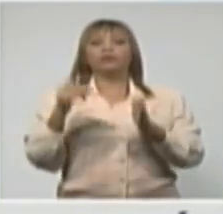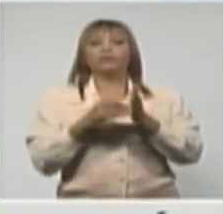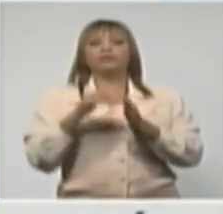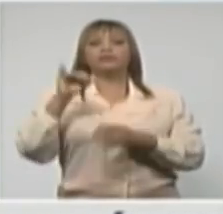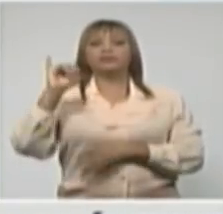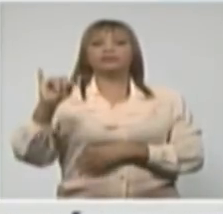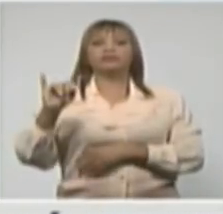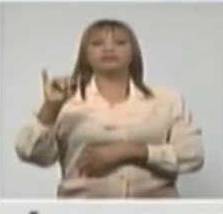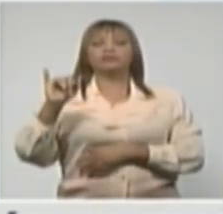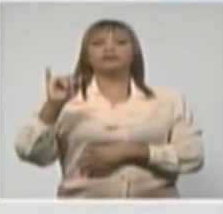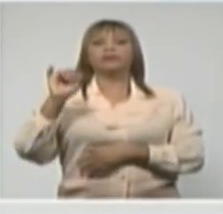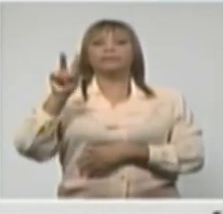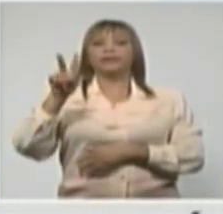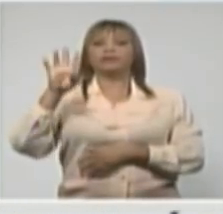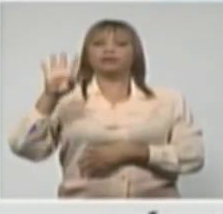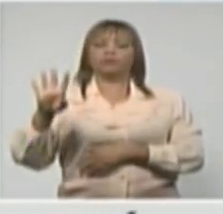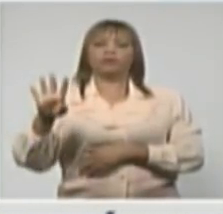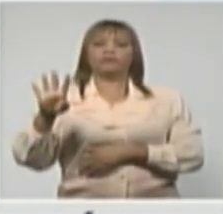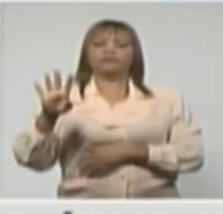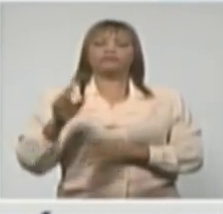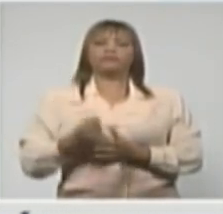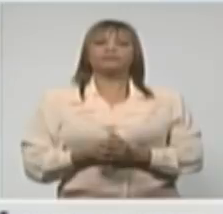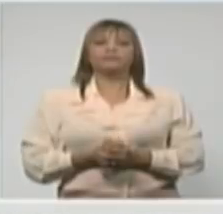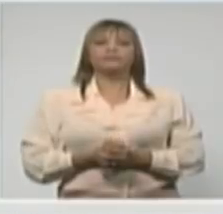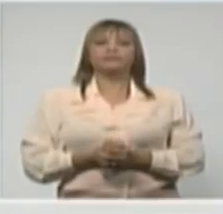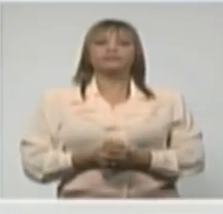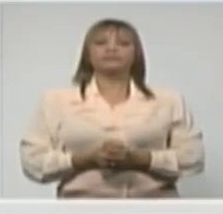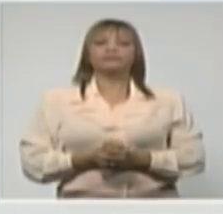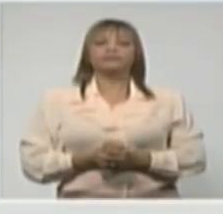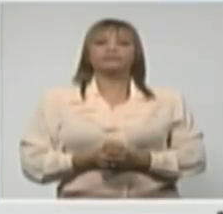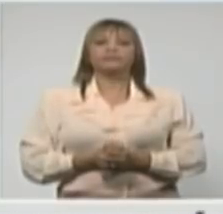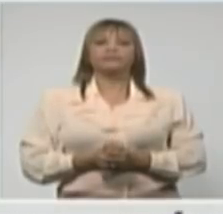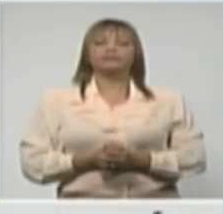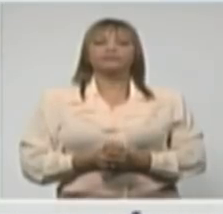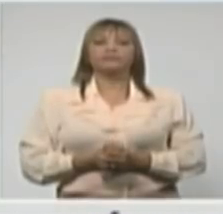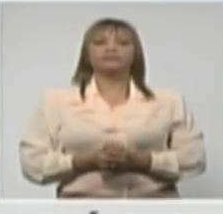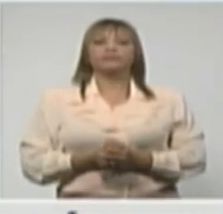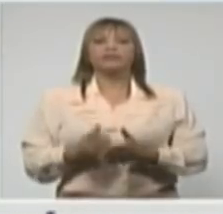125.664 y constituye la región de las Américas el